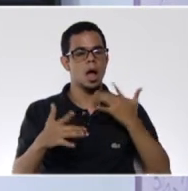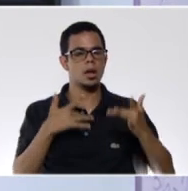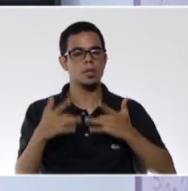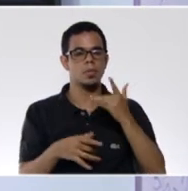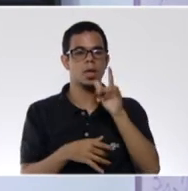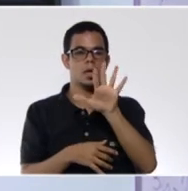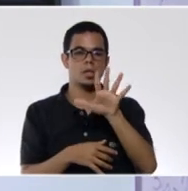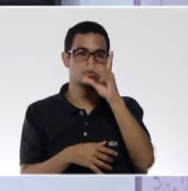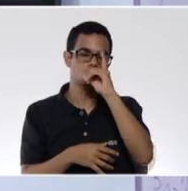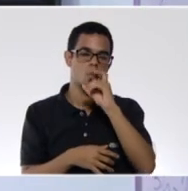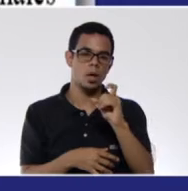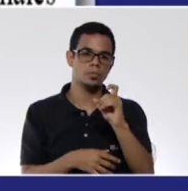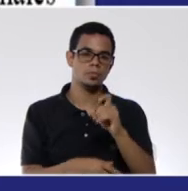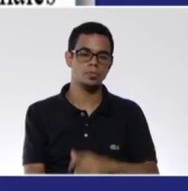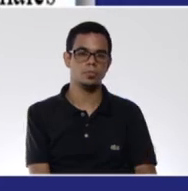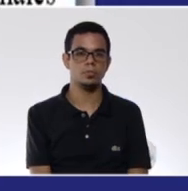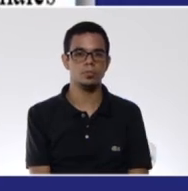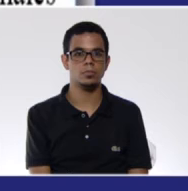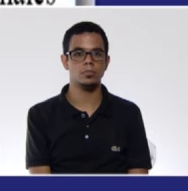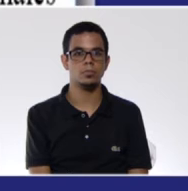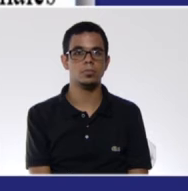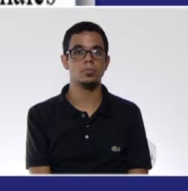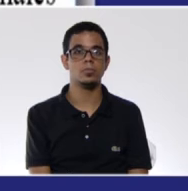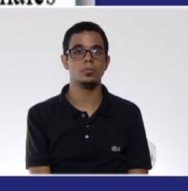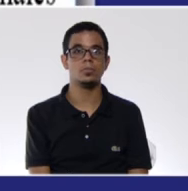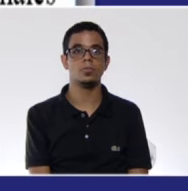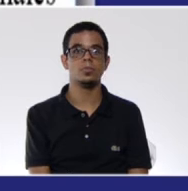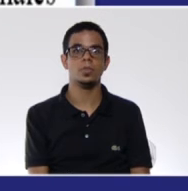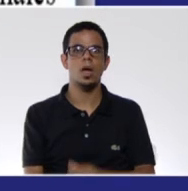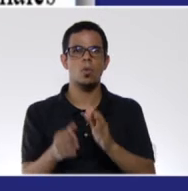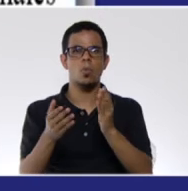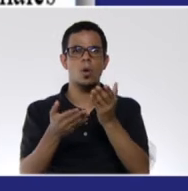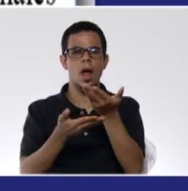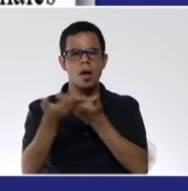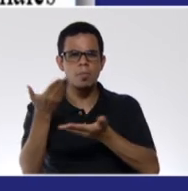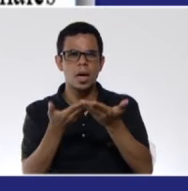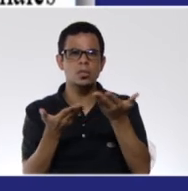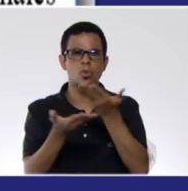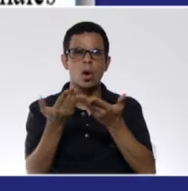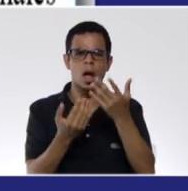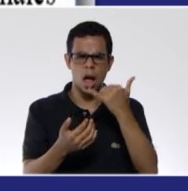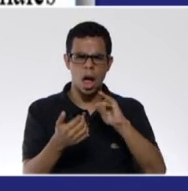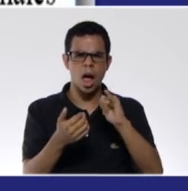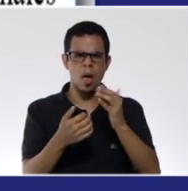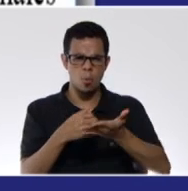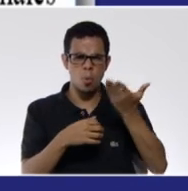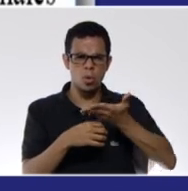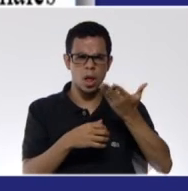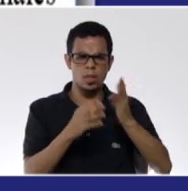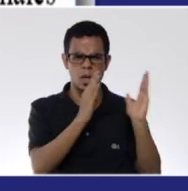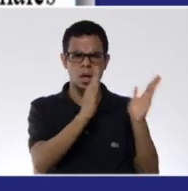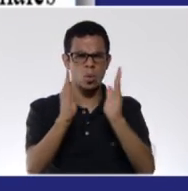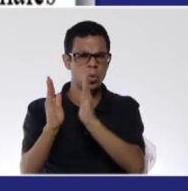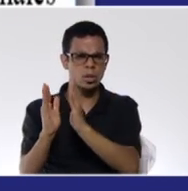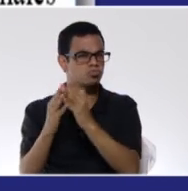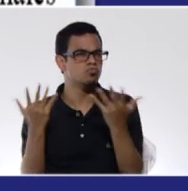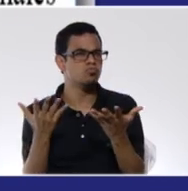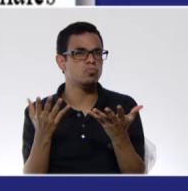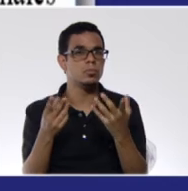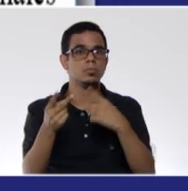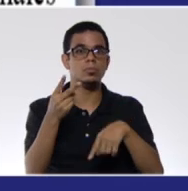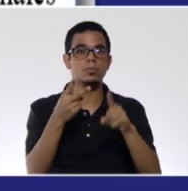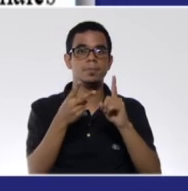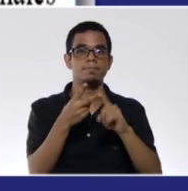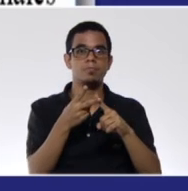quinto año. En una variación importa el orden. Describe en palabras la fórmula de